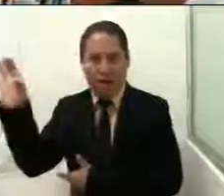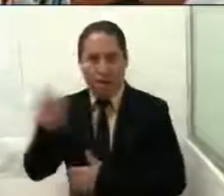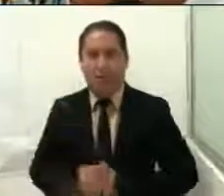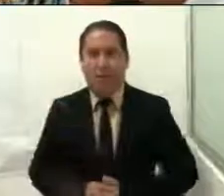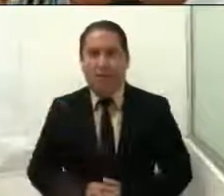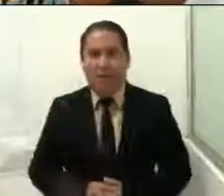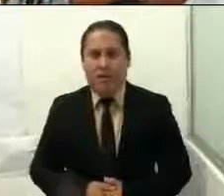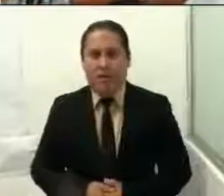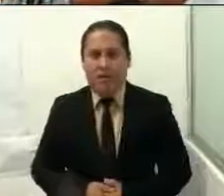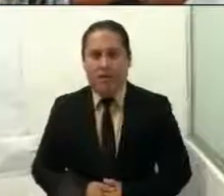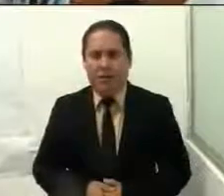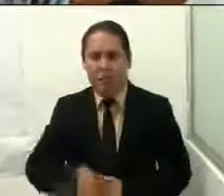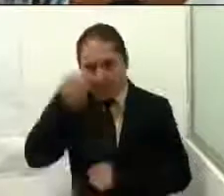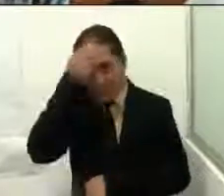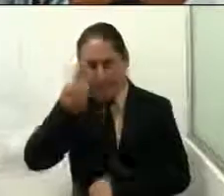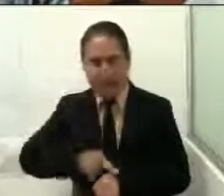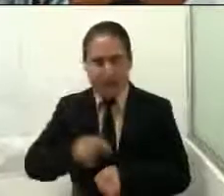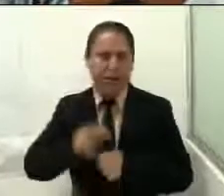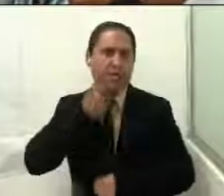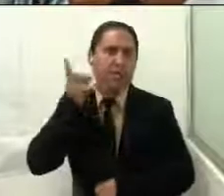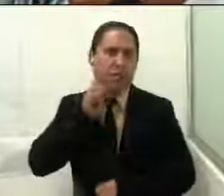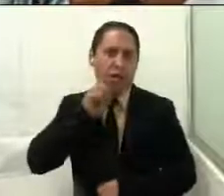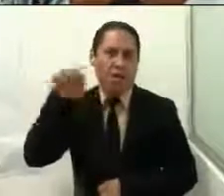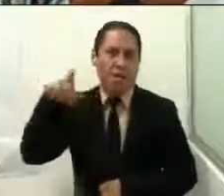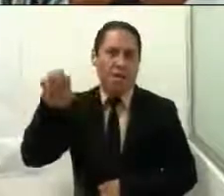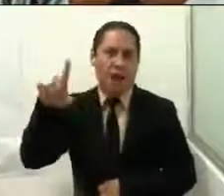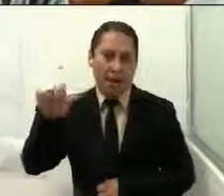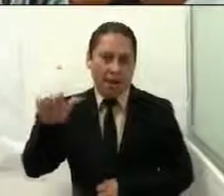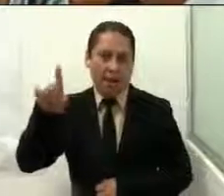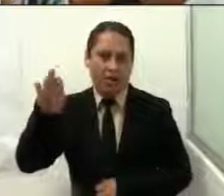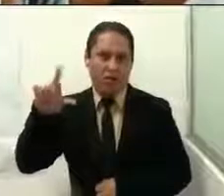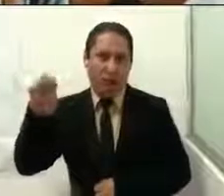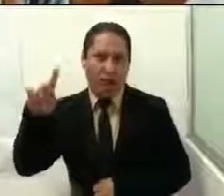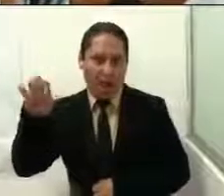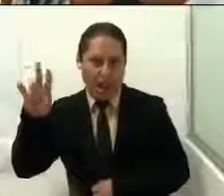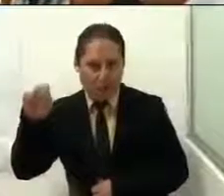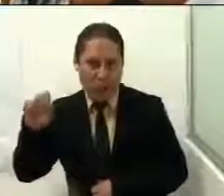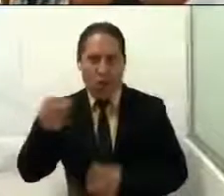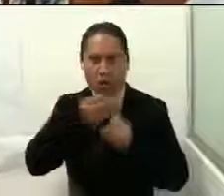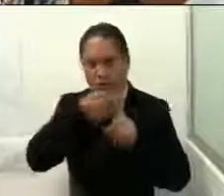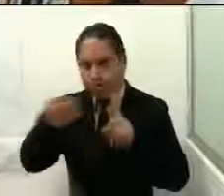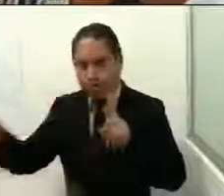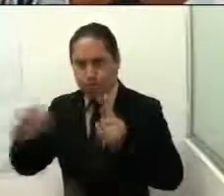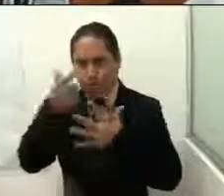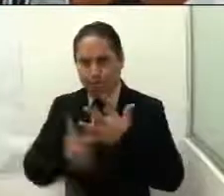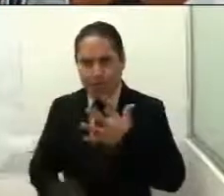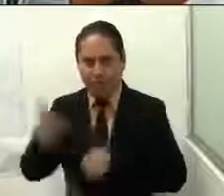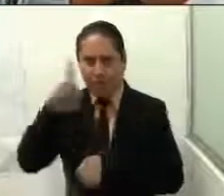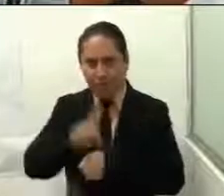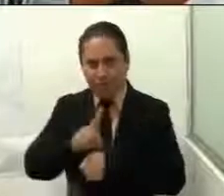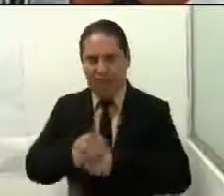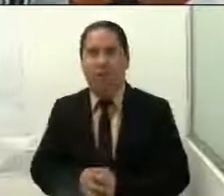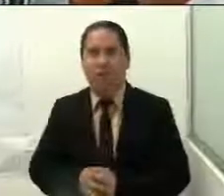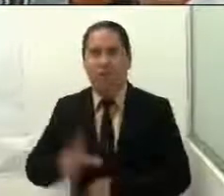secretaria mar y manera del carmen culebro velasco se sirva a dar lectura al orden del día con su permiso a diputado